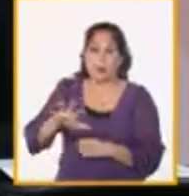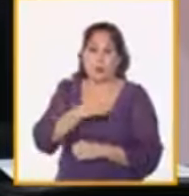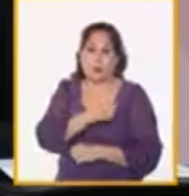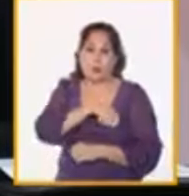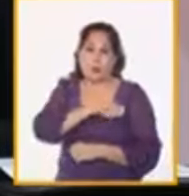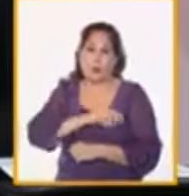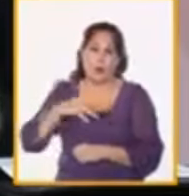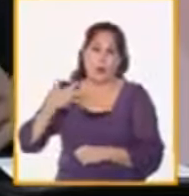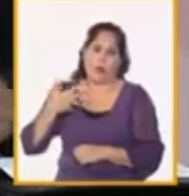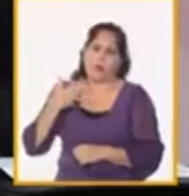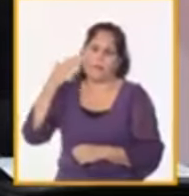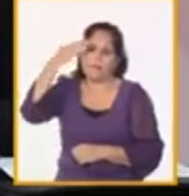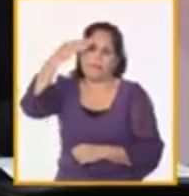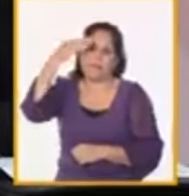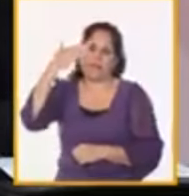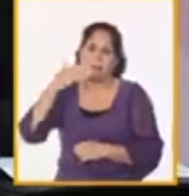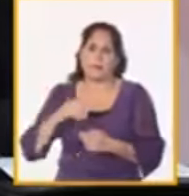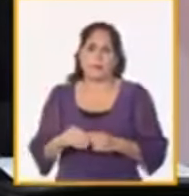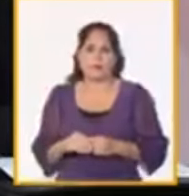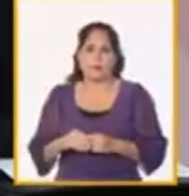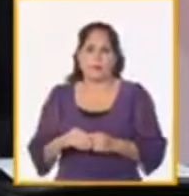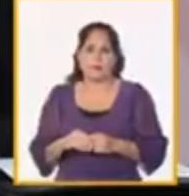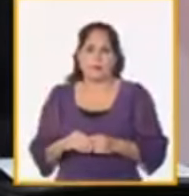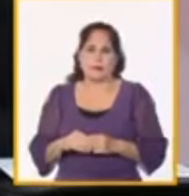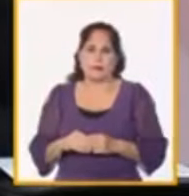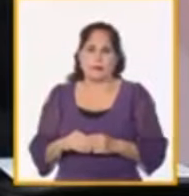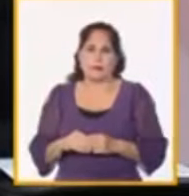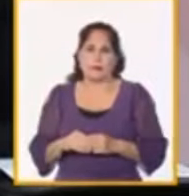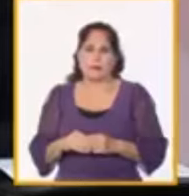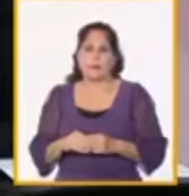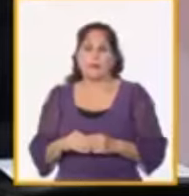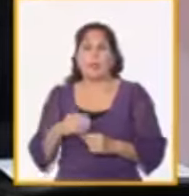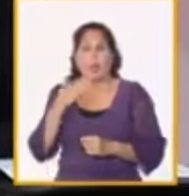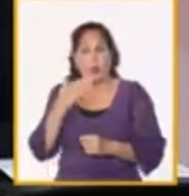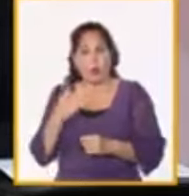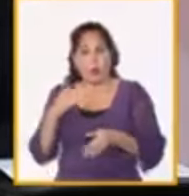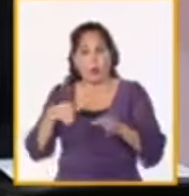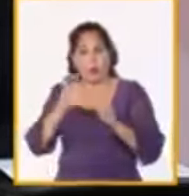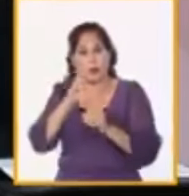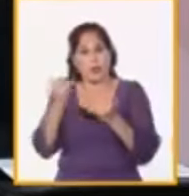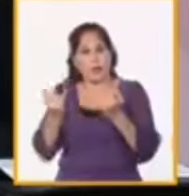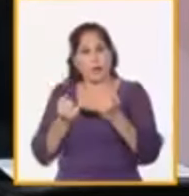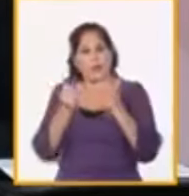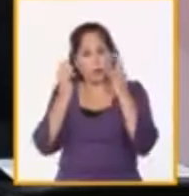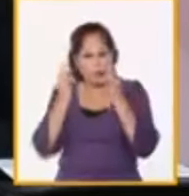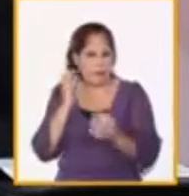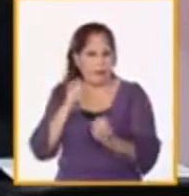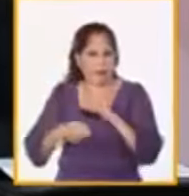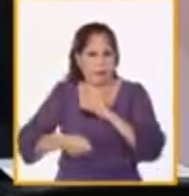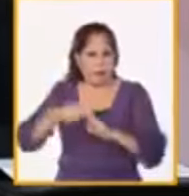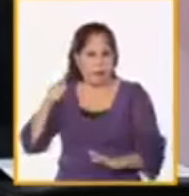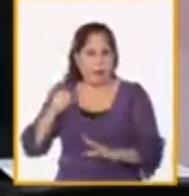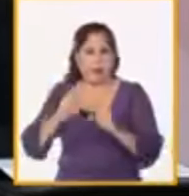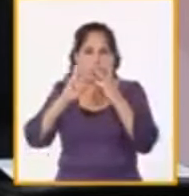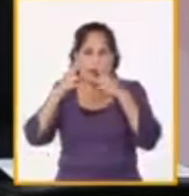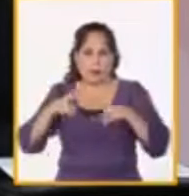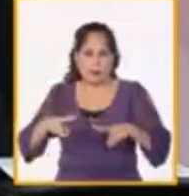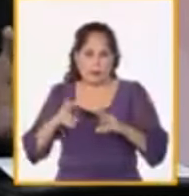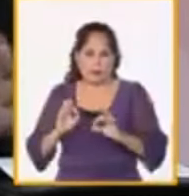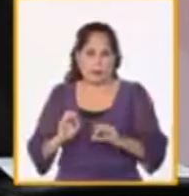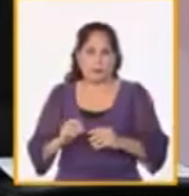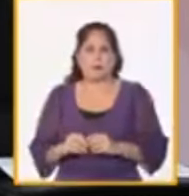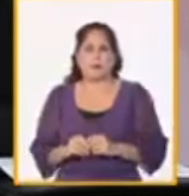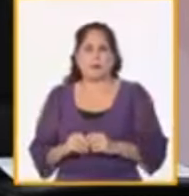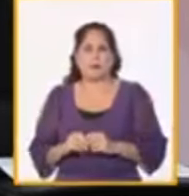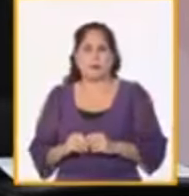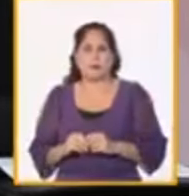pueblo y, por supuesto, que es una tradición de esta institución dar información permanente a través de nuestros medios de comunicación. Así